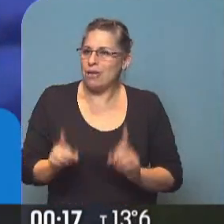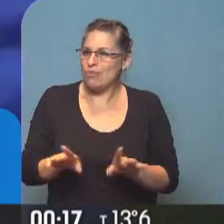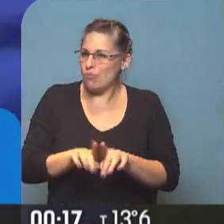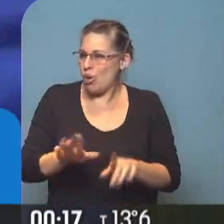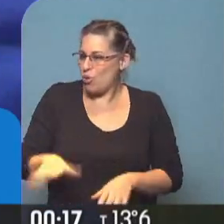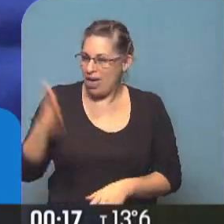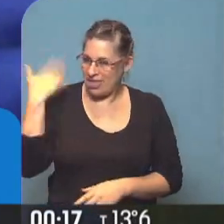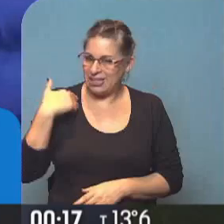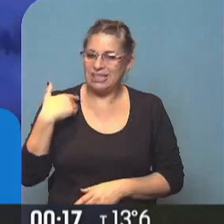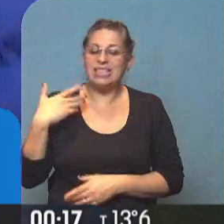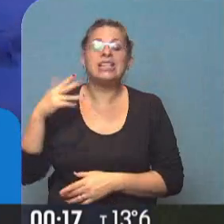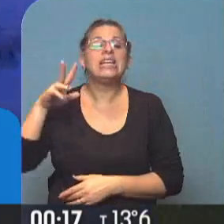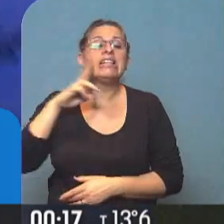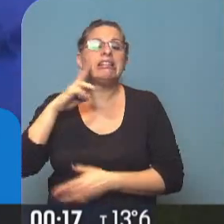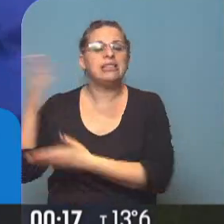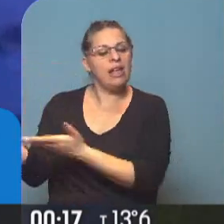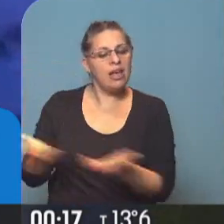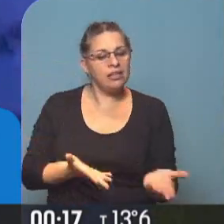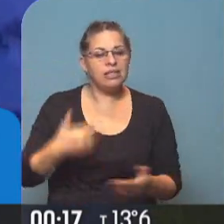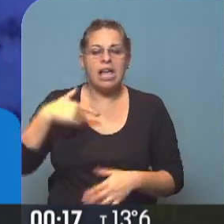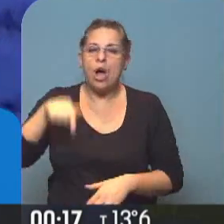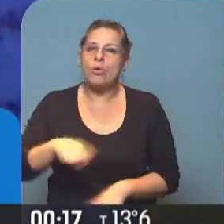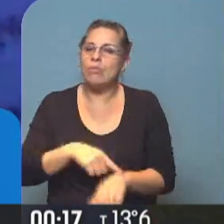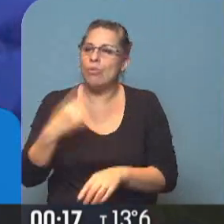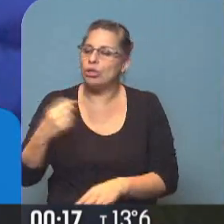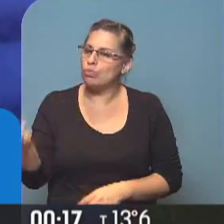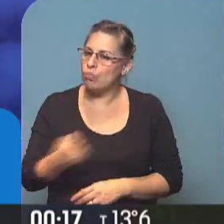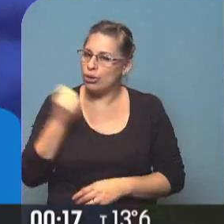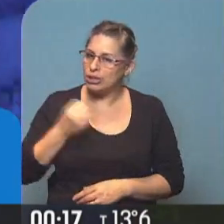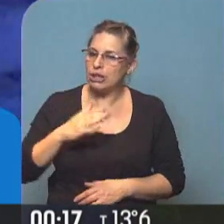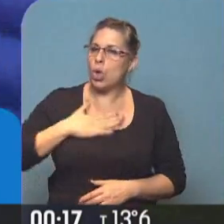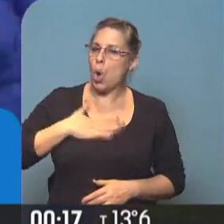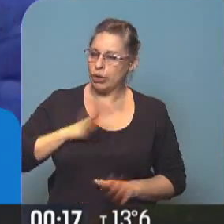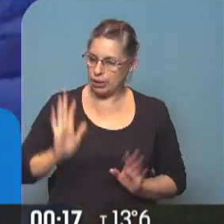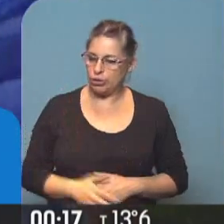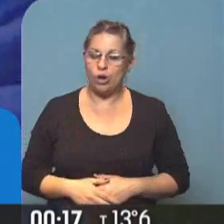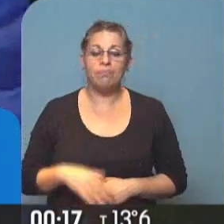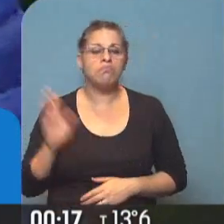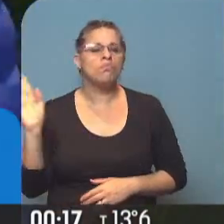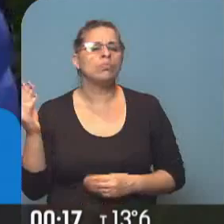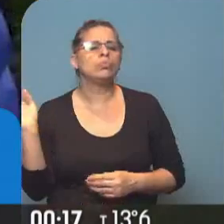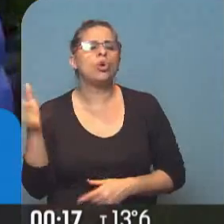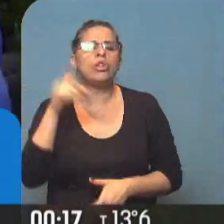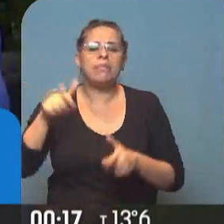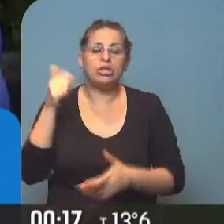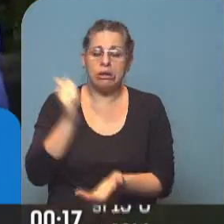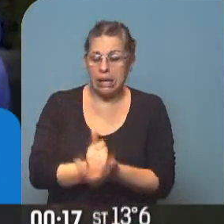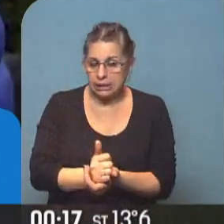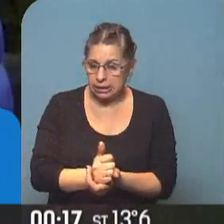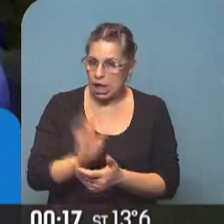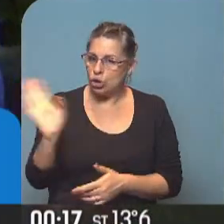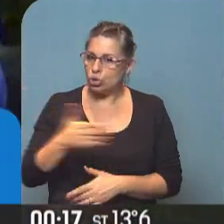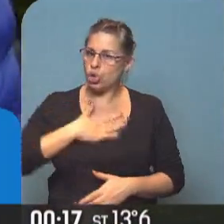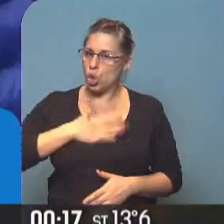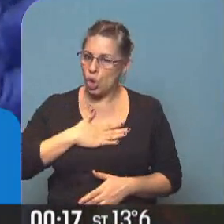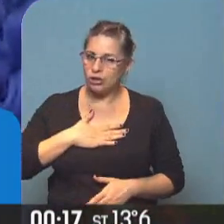Gesell me reciba de esta manera, poder estar acá en este momento. Para mí, un privilegio en el corazón. Y es un privilegio para todos los que están acá, que después les vamos a mostrar, que están